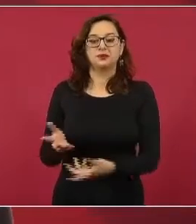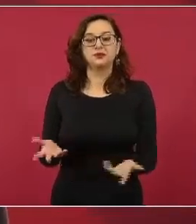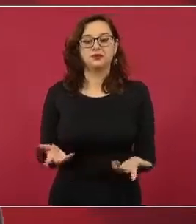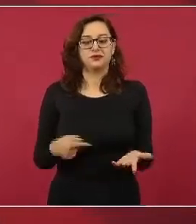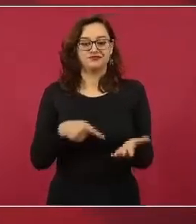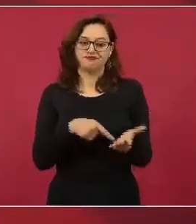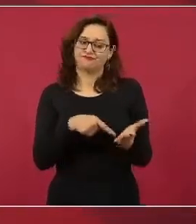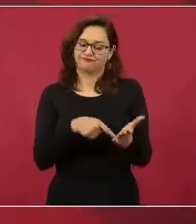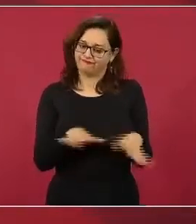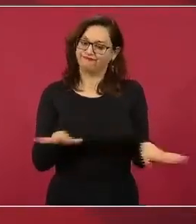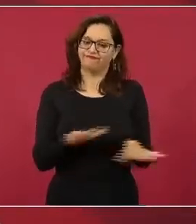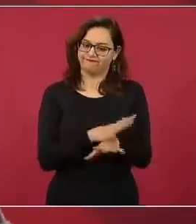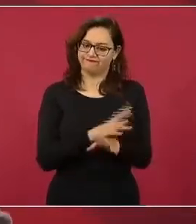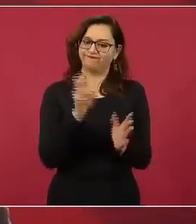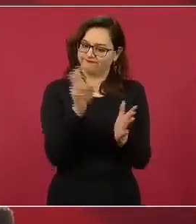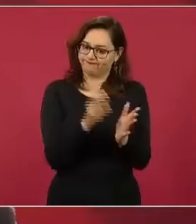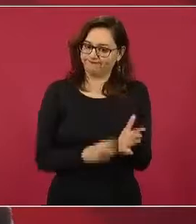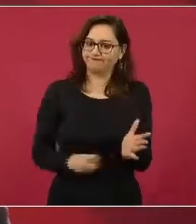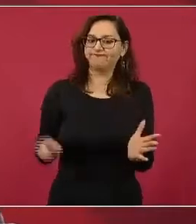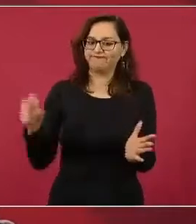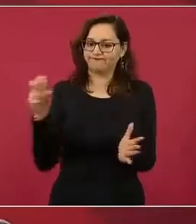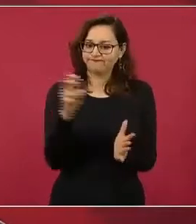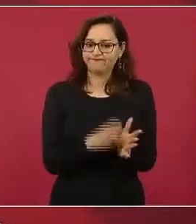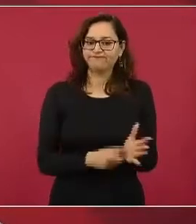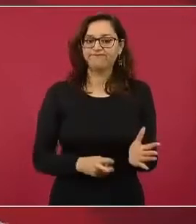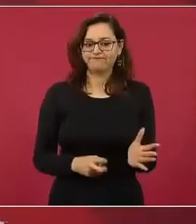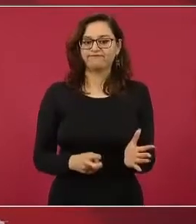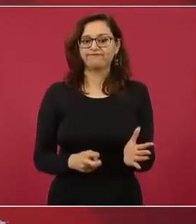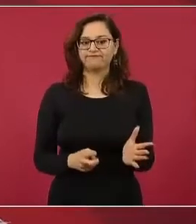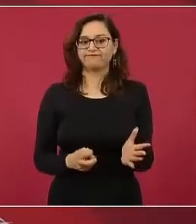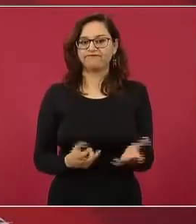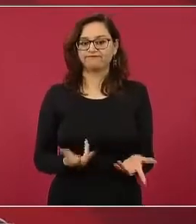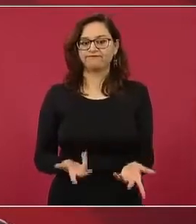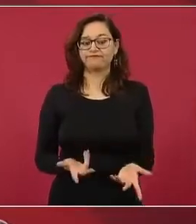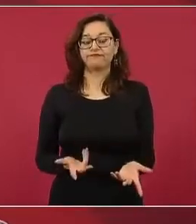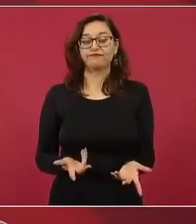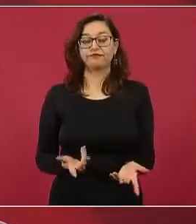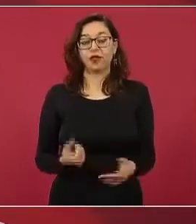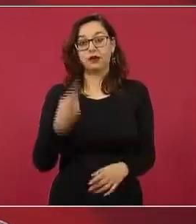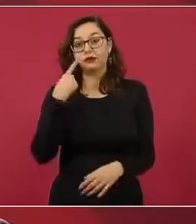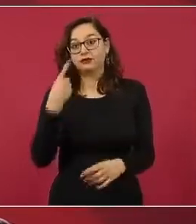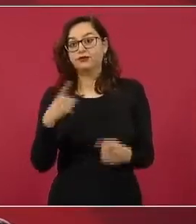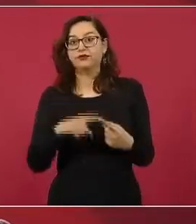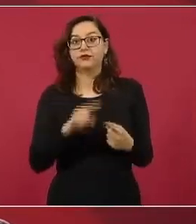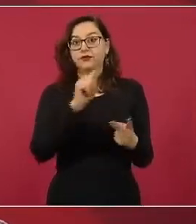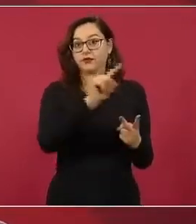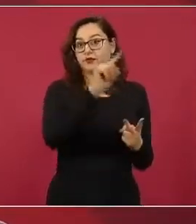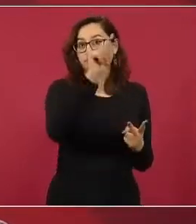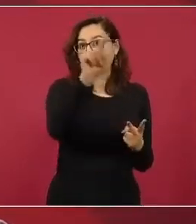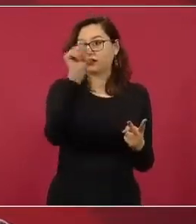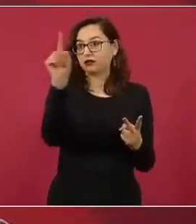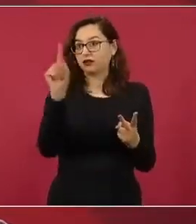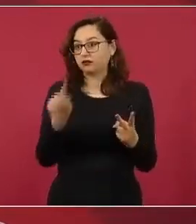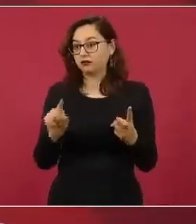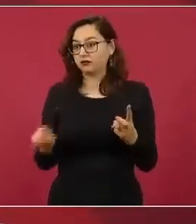las hidroeléctricas es energía limpia y barata, nada más que como esas